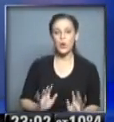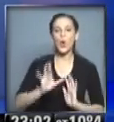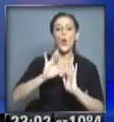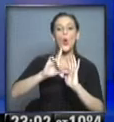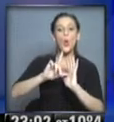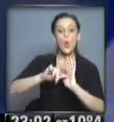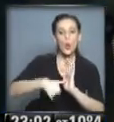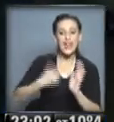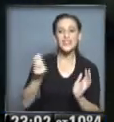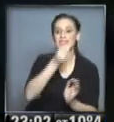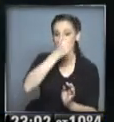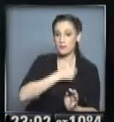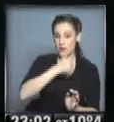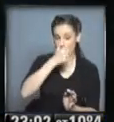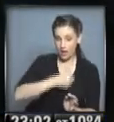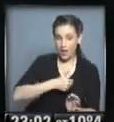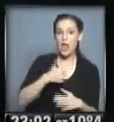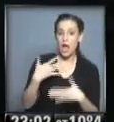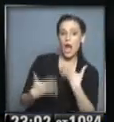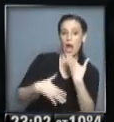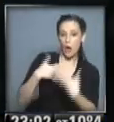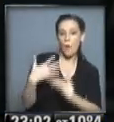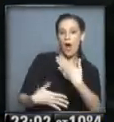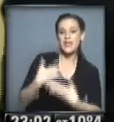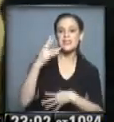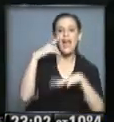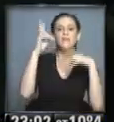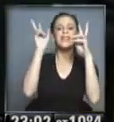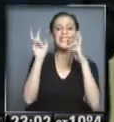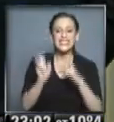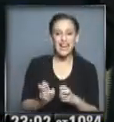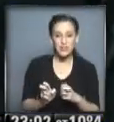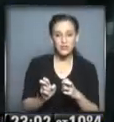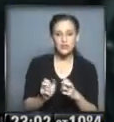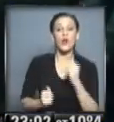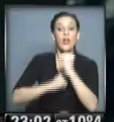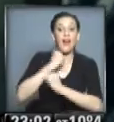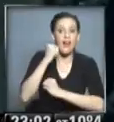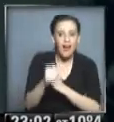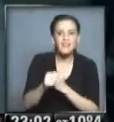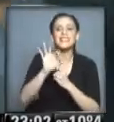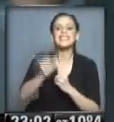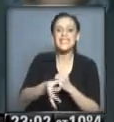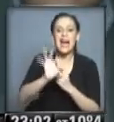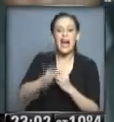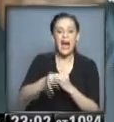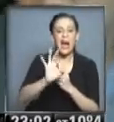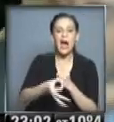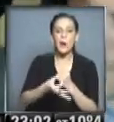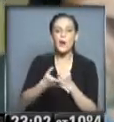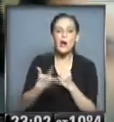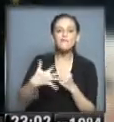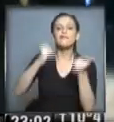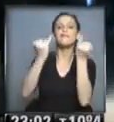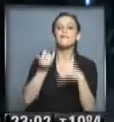el fin de semana avanzó la investigación y finalmente se conoció a partir de